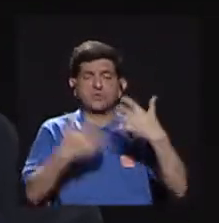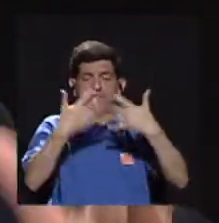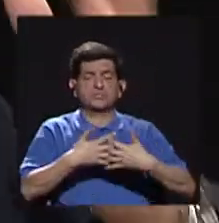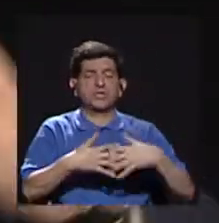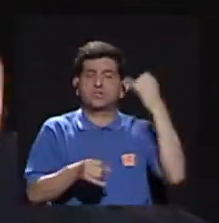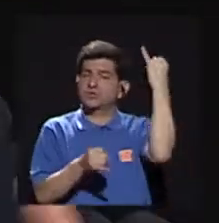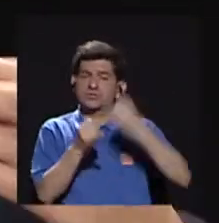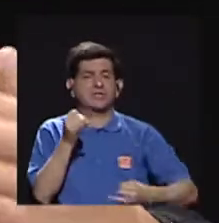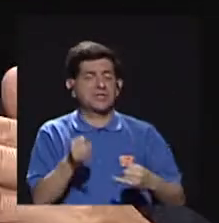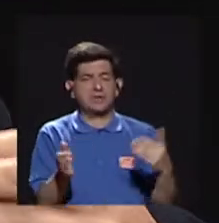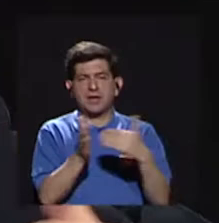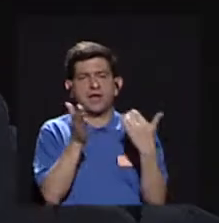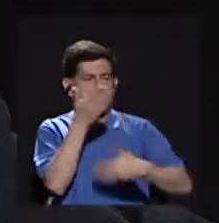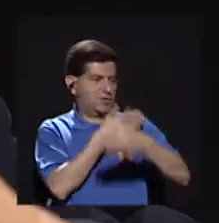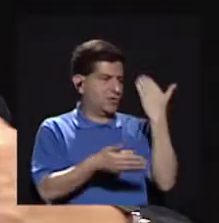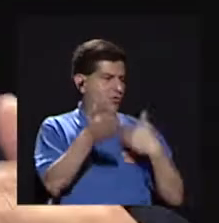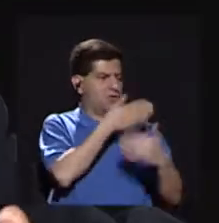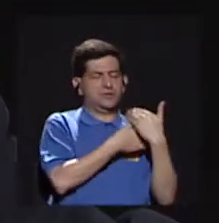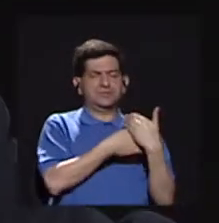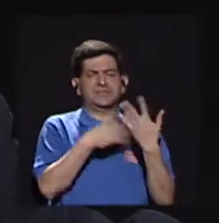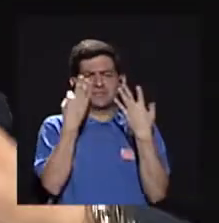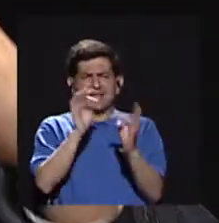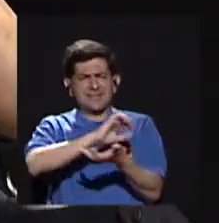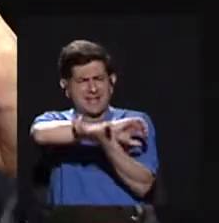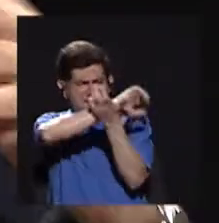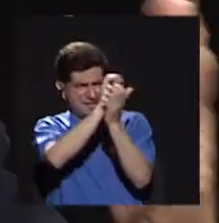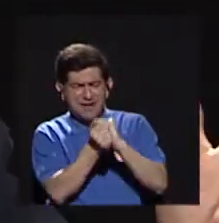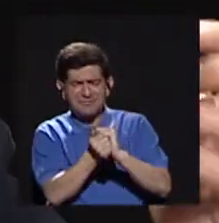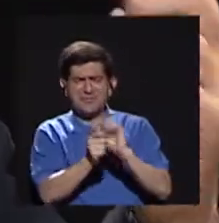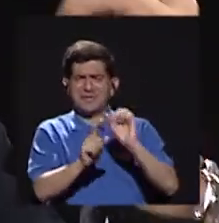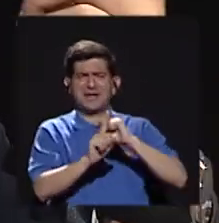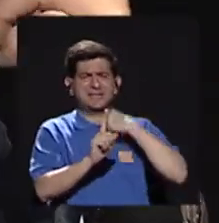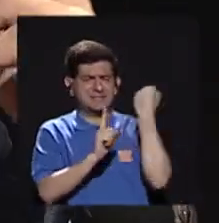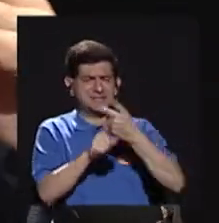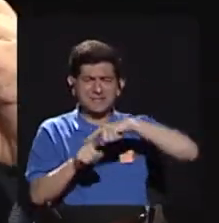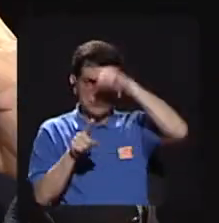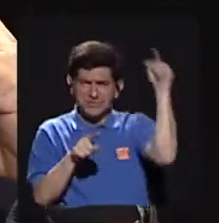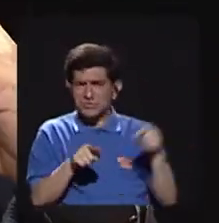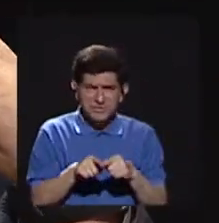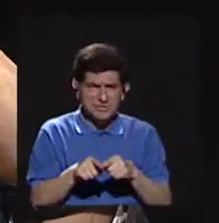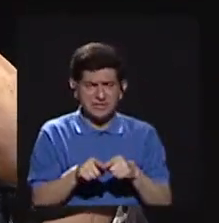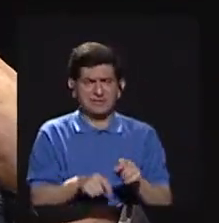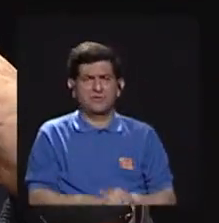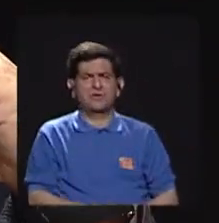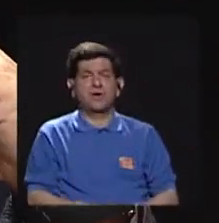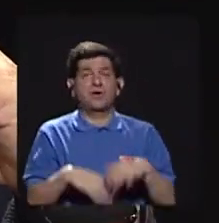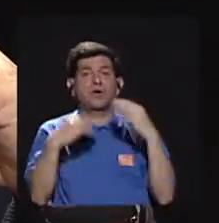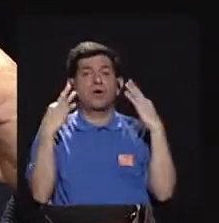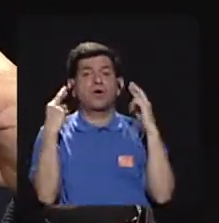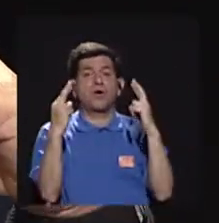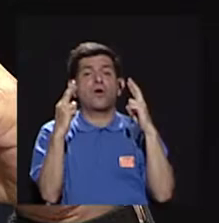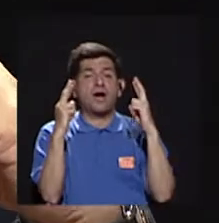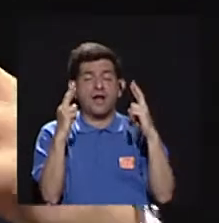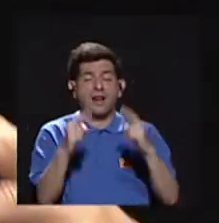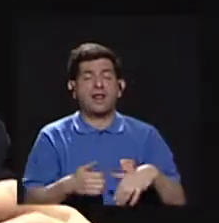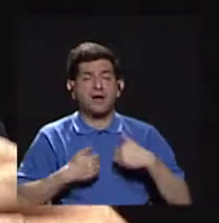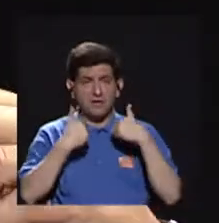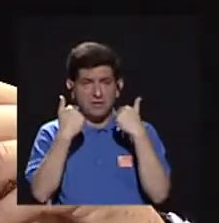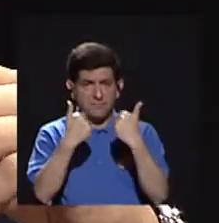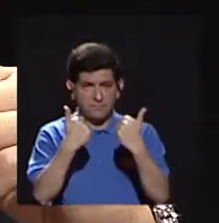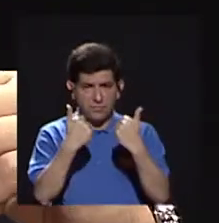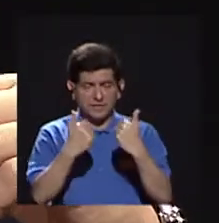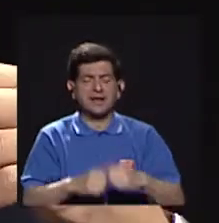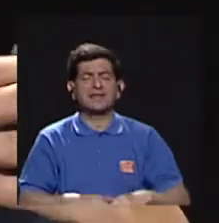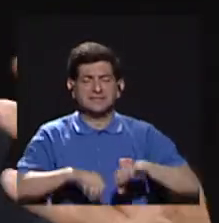empresas es volvemos otra vez atrás estamos tratando de romper con ese ciclo ojalá que el fortalecimiento del sistema financiero